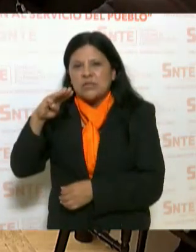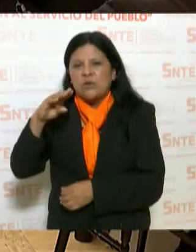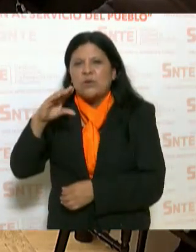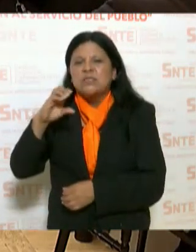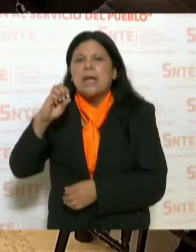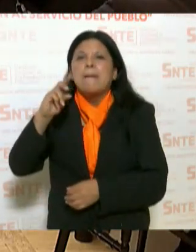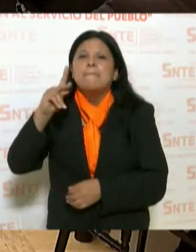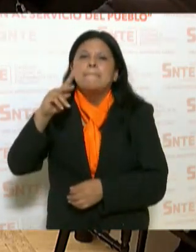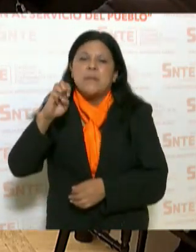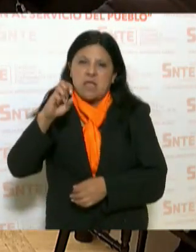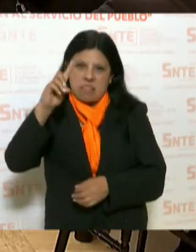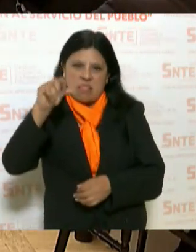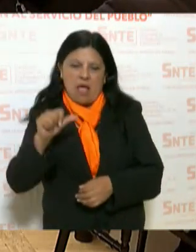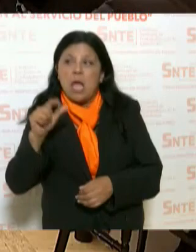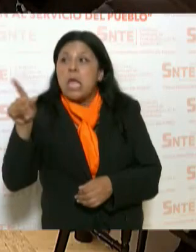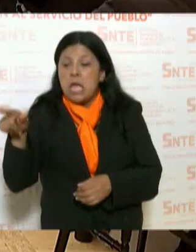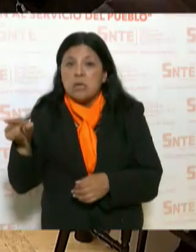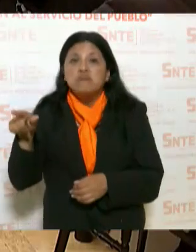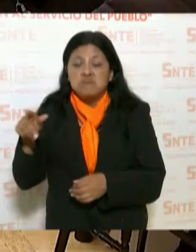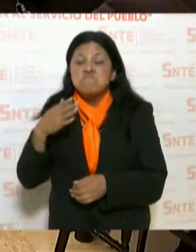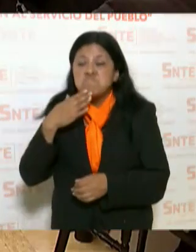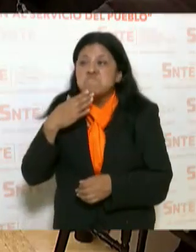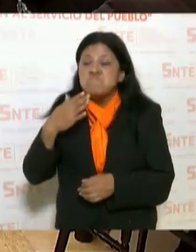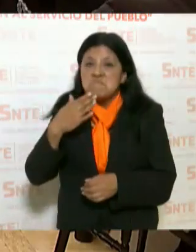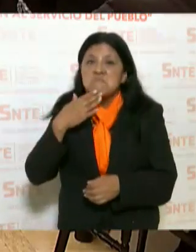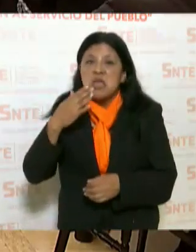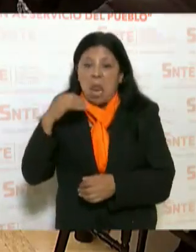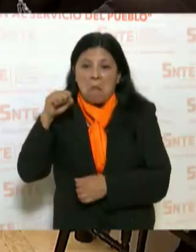relación, porque es un buen dirigente.